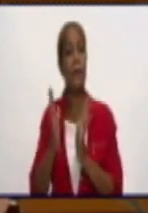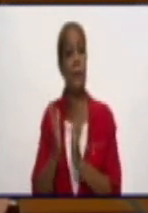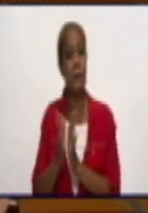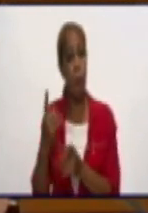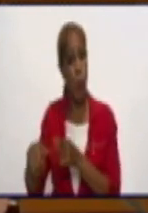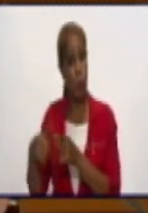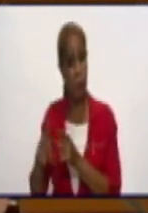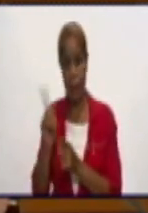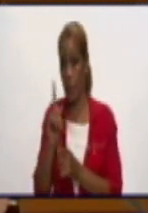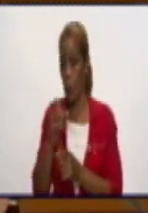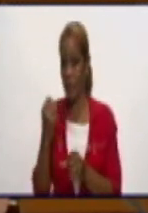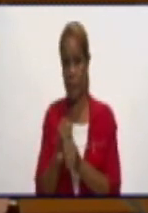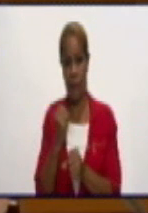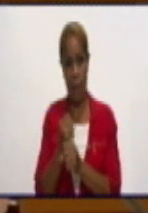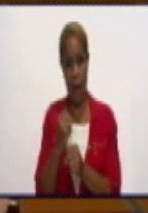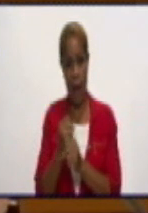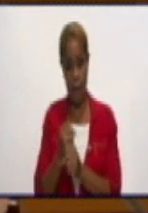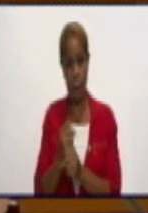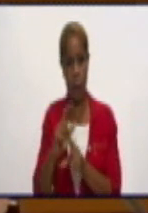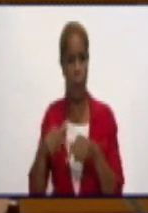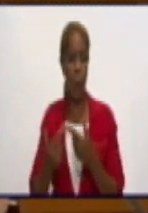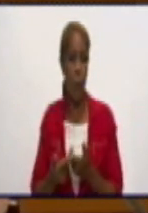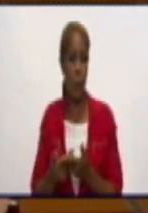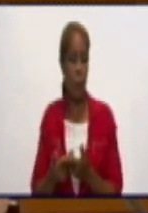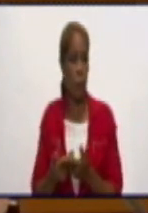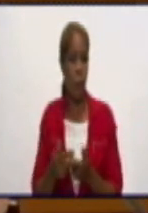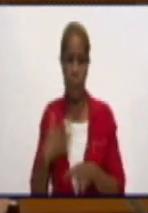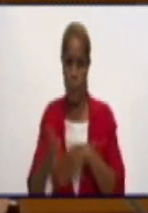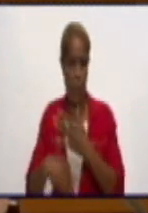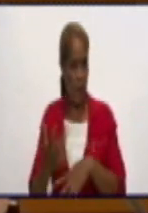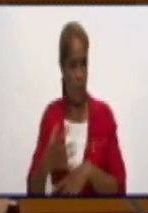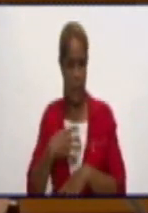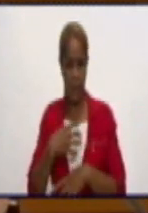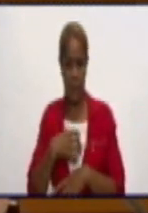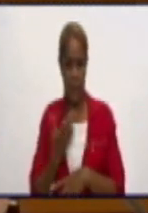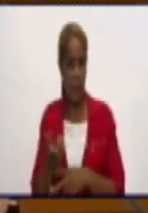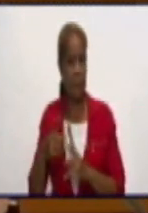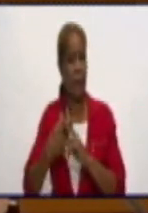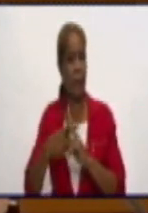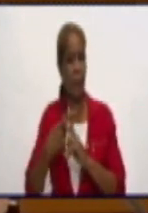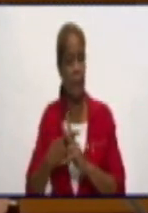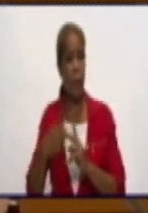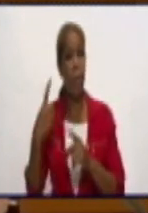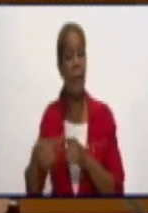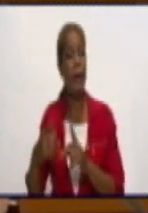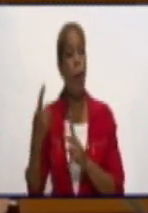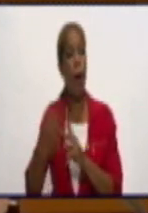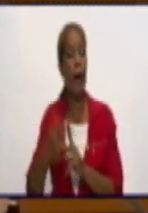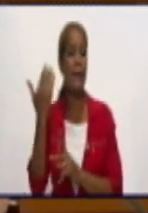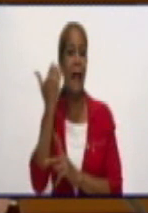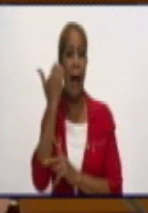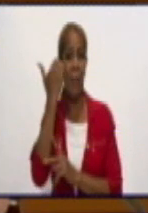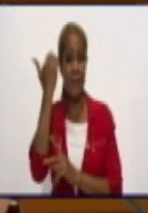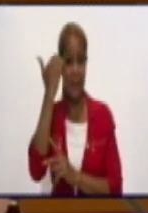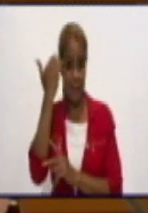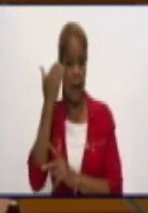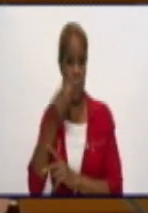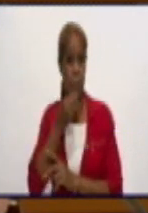que anteriormente mencioné, hay capacidad disponible en el sistema como